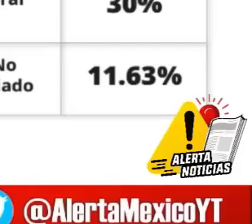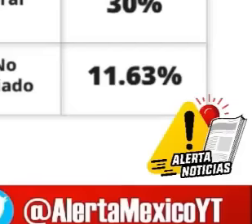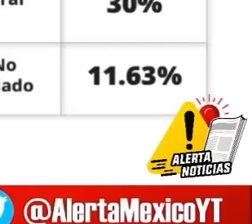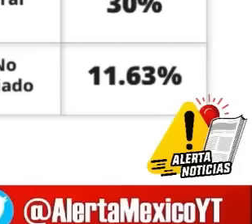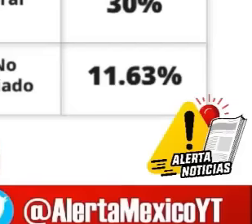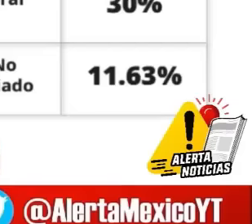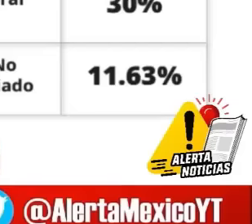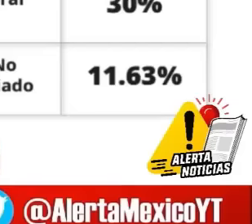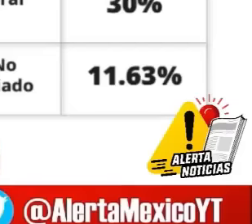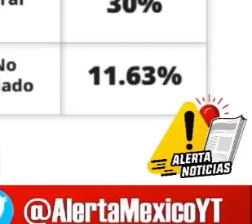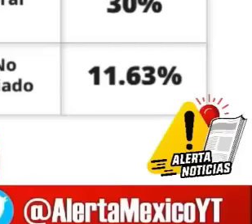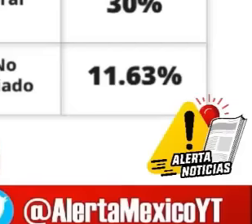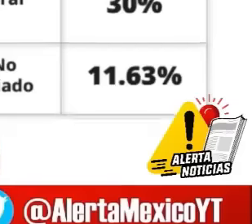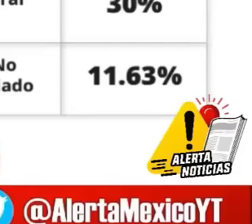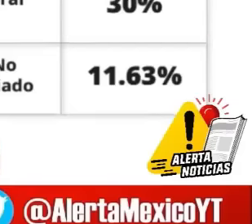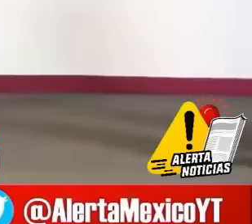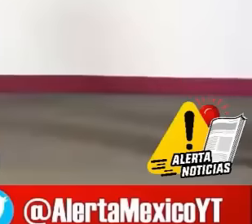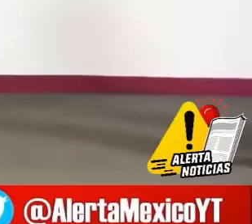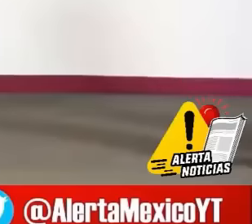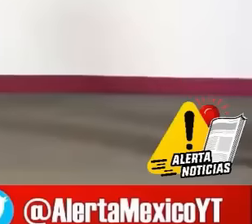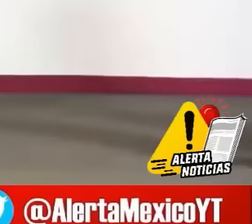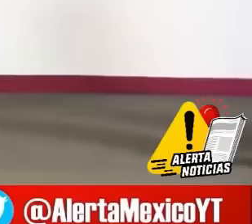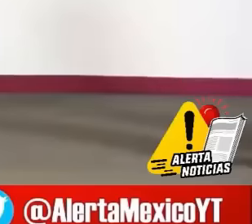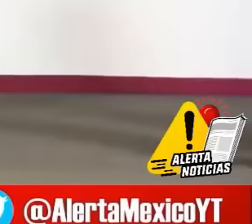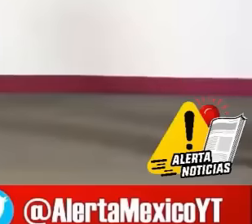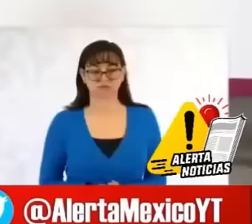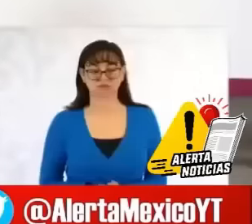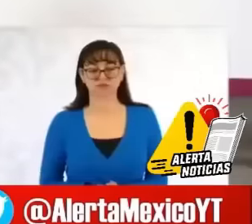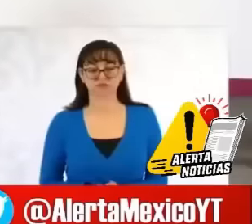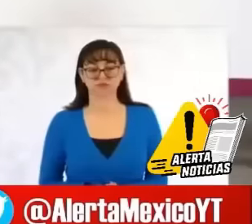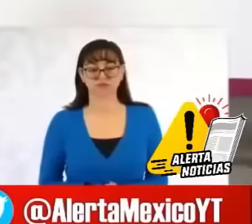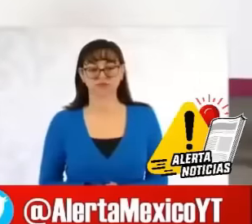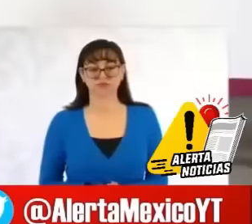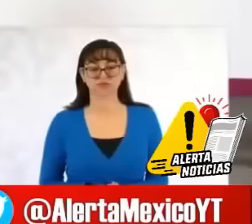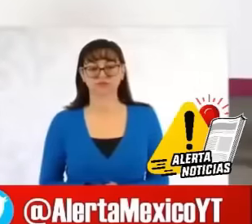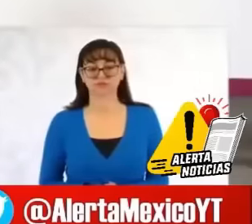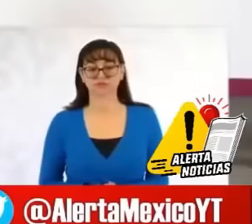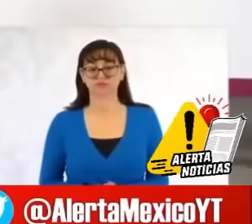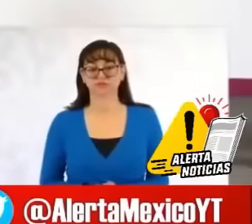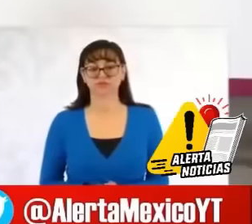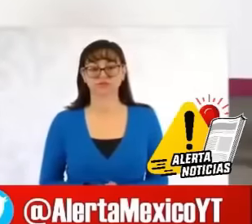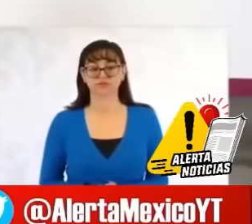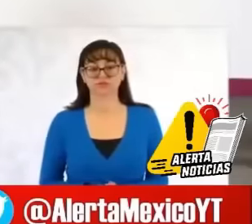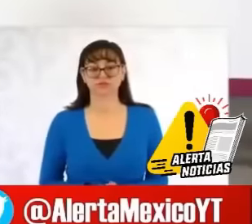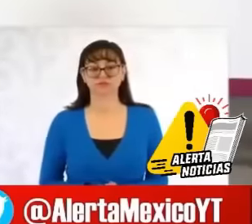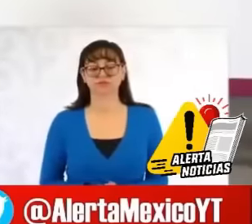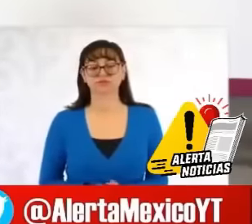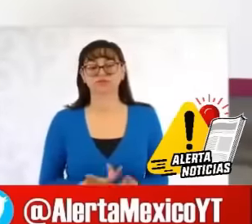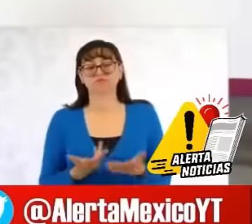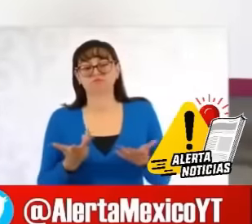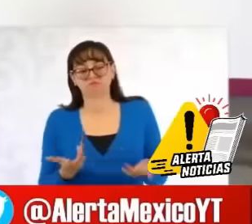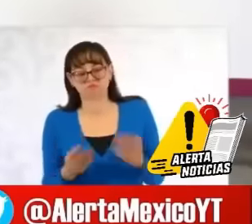tener Petróleos Mexicanos y condensarla en un solo derecho, ¿no? Para calcular